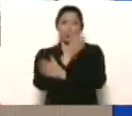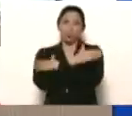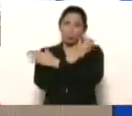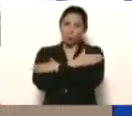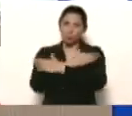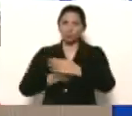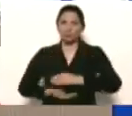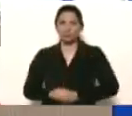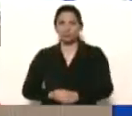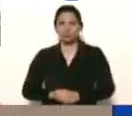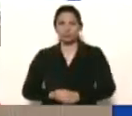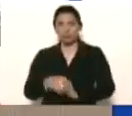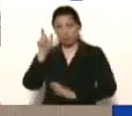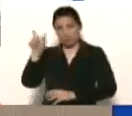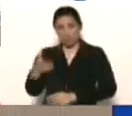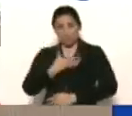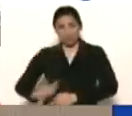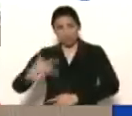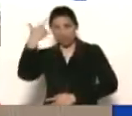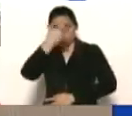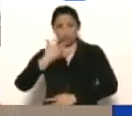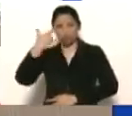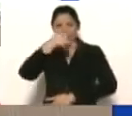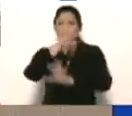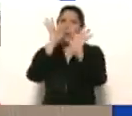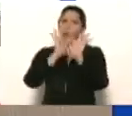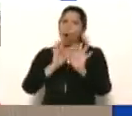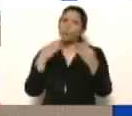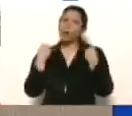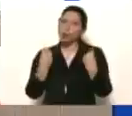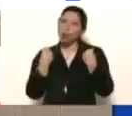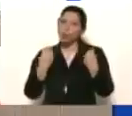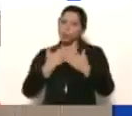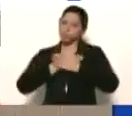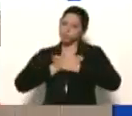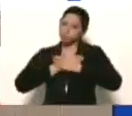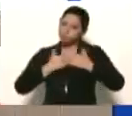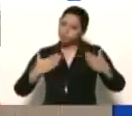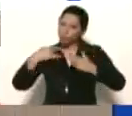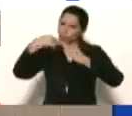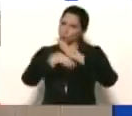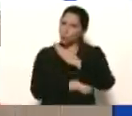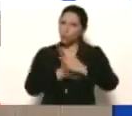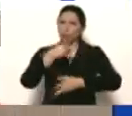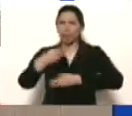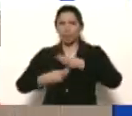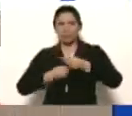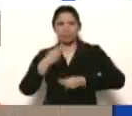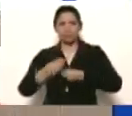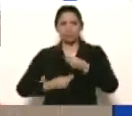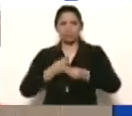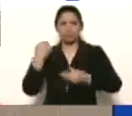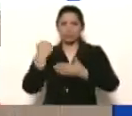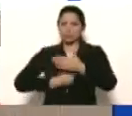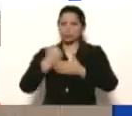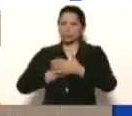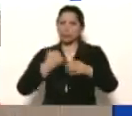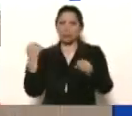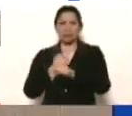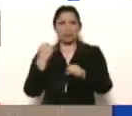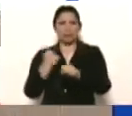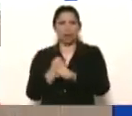al presidente de rama posa por la manera tan digna cabal y profunda que había con la que venía ejerciendo bien